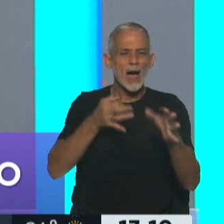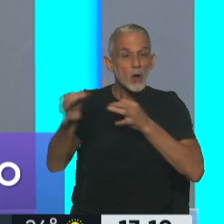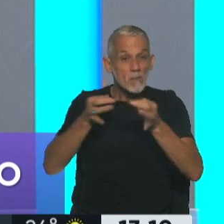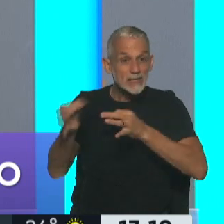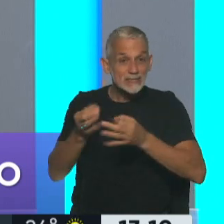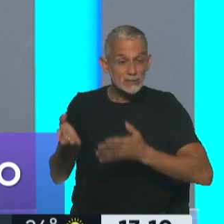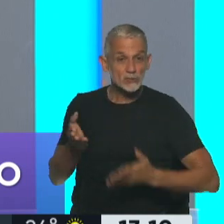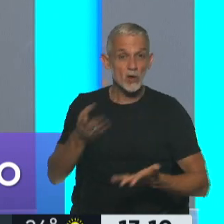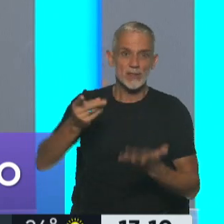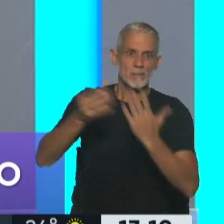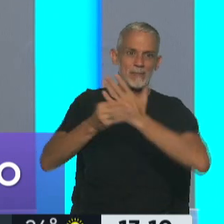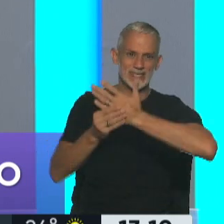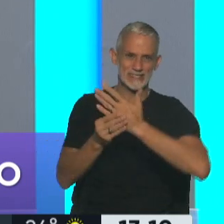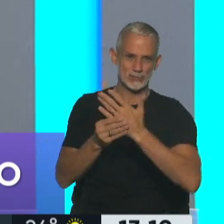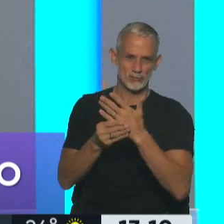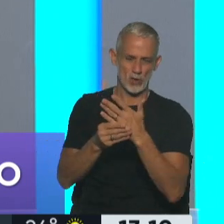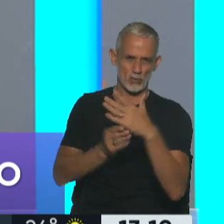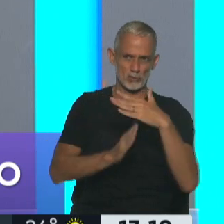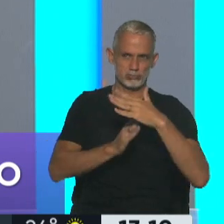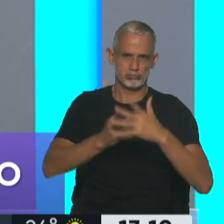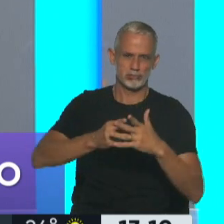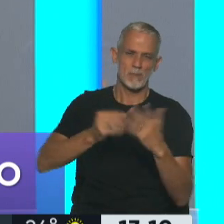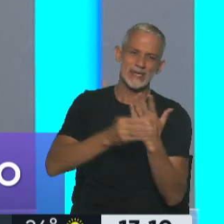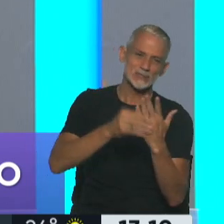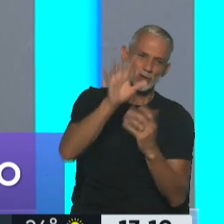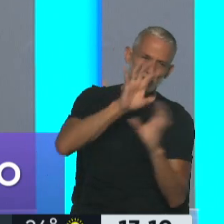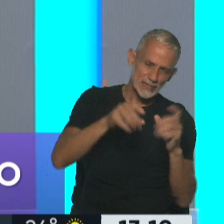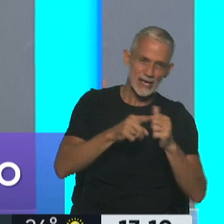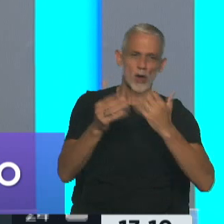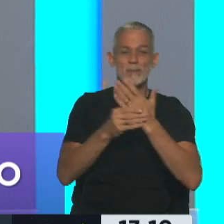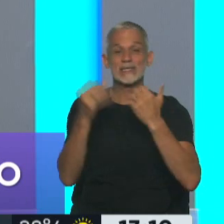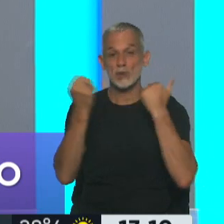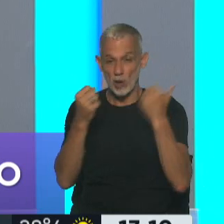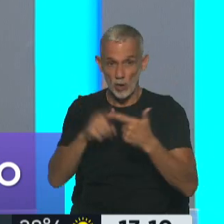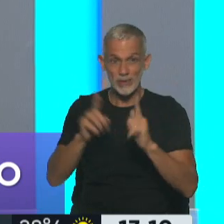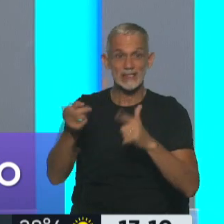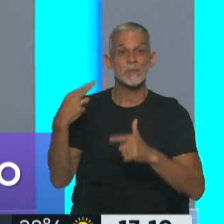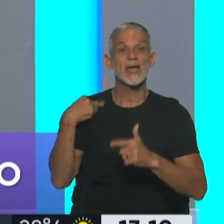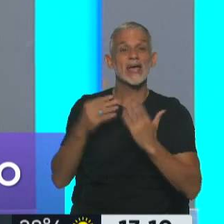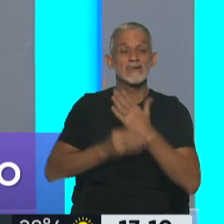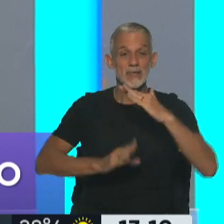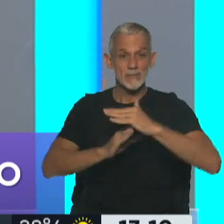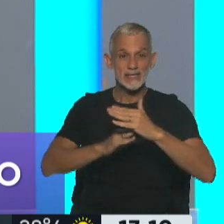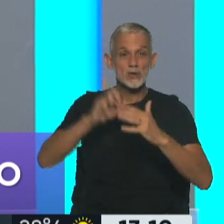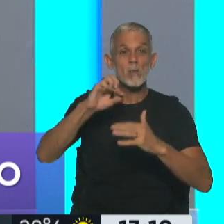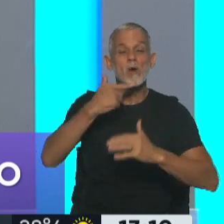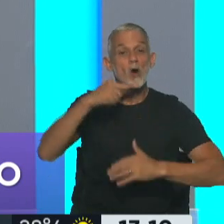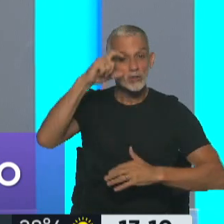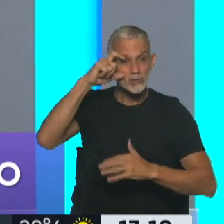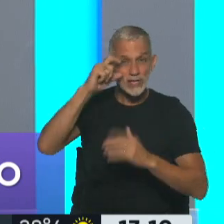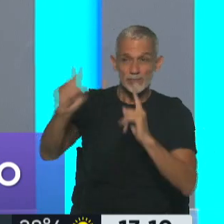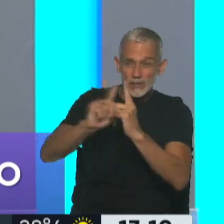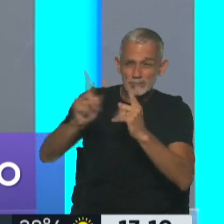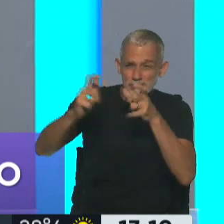de los ministros, tanto de Interior, de Economía, como el jefe de gabinete, Nicolás Posse, con